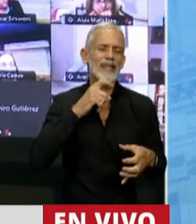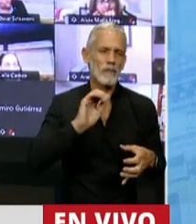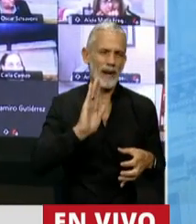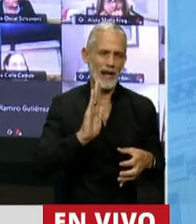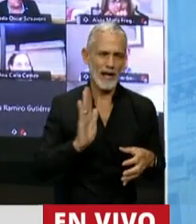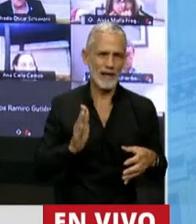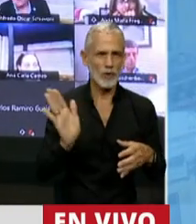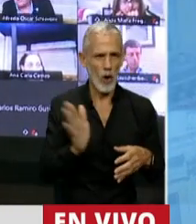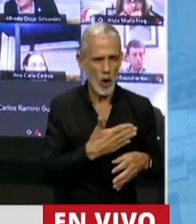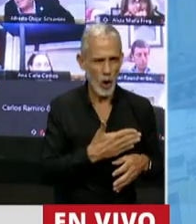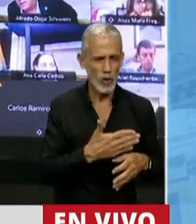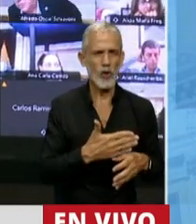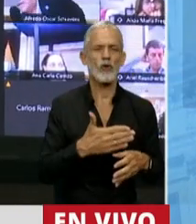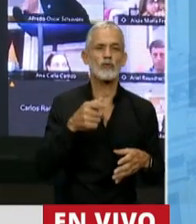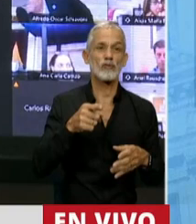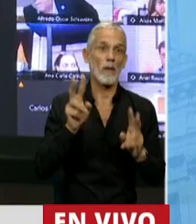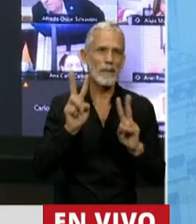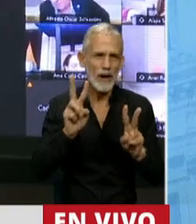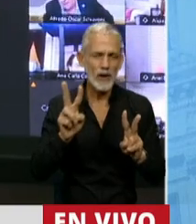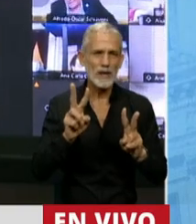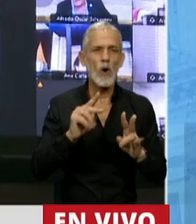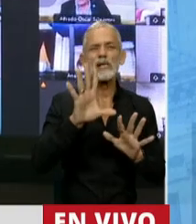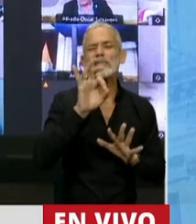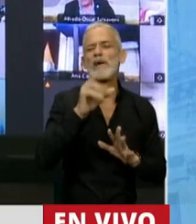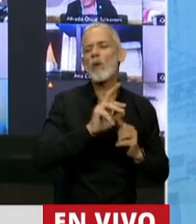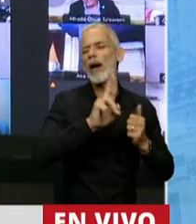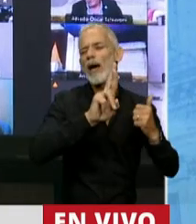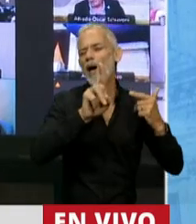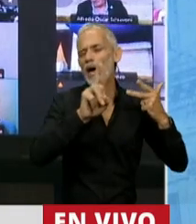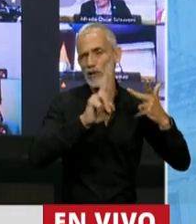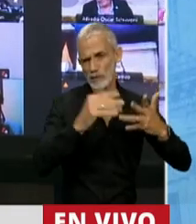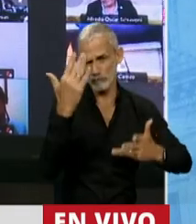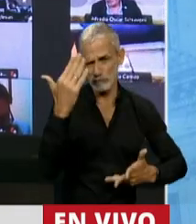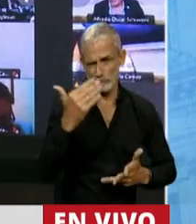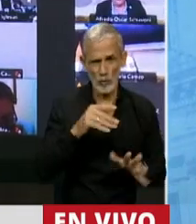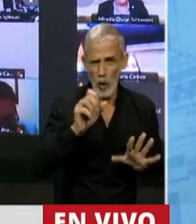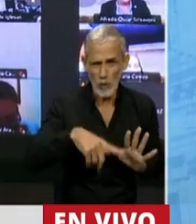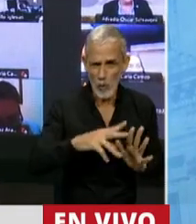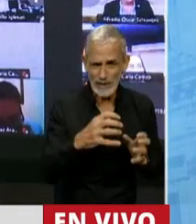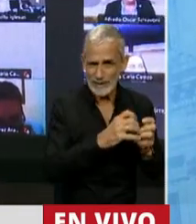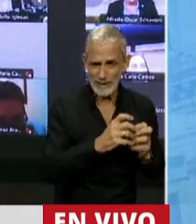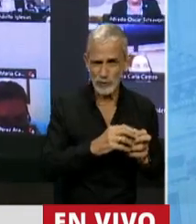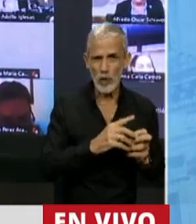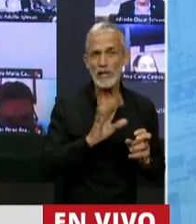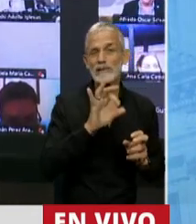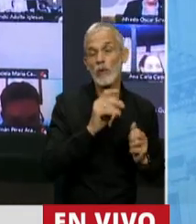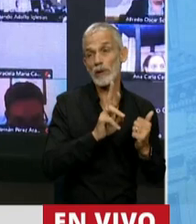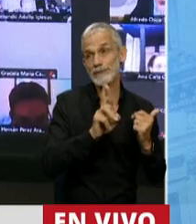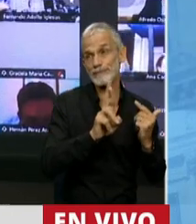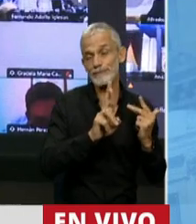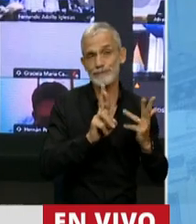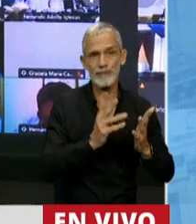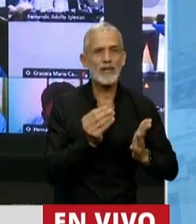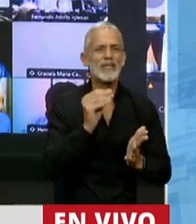peronismo, había 50 cuestiones de privilegio por sesión en la ordinaria nuestra, ¿no? Y había